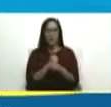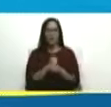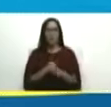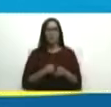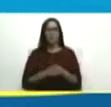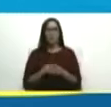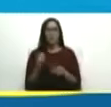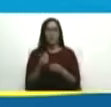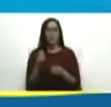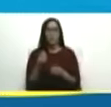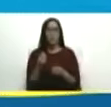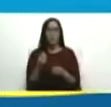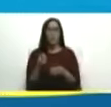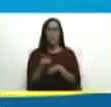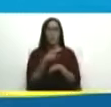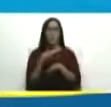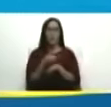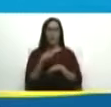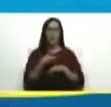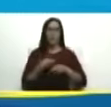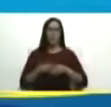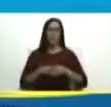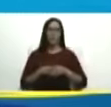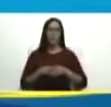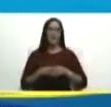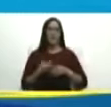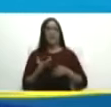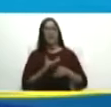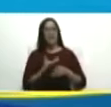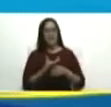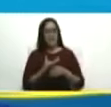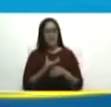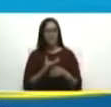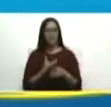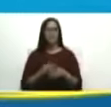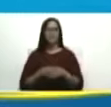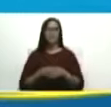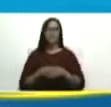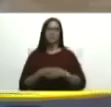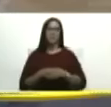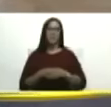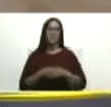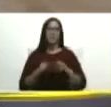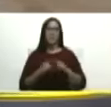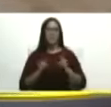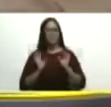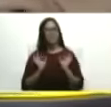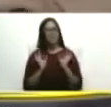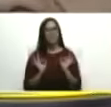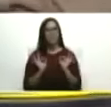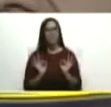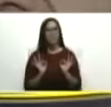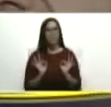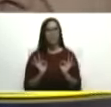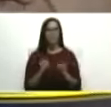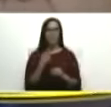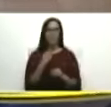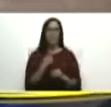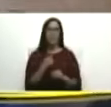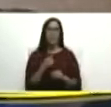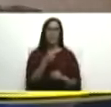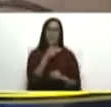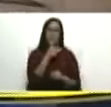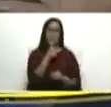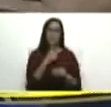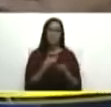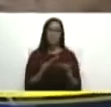como gobernadores, gobernadoras, alcaldes, alcaldesas, pero sobre todo, déjenme decirles, quien da